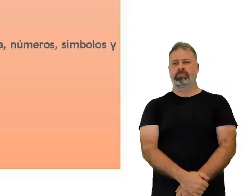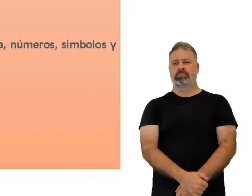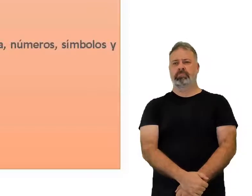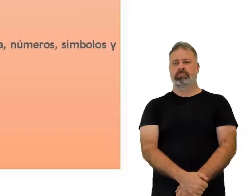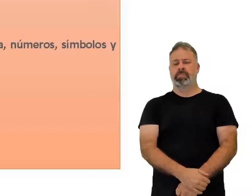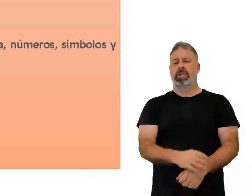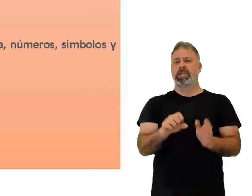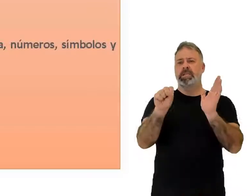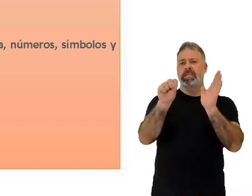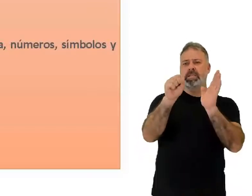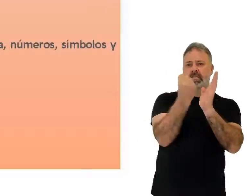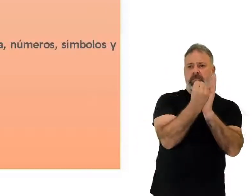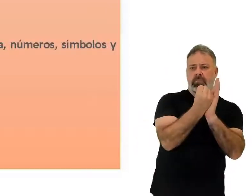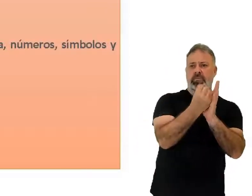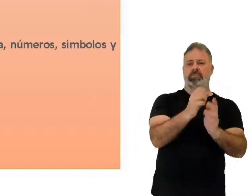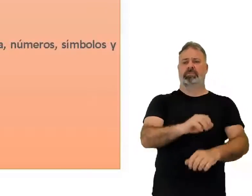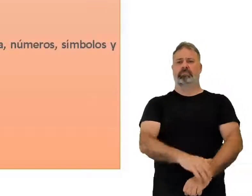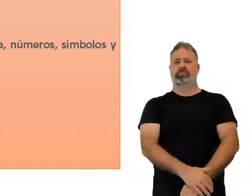símbolos